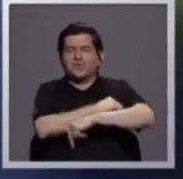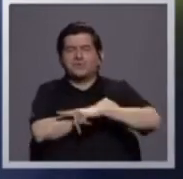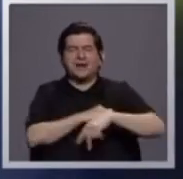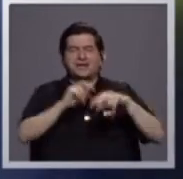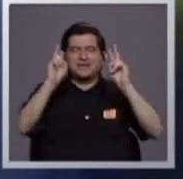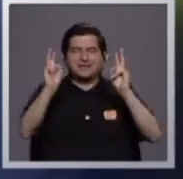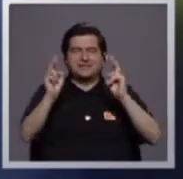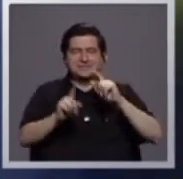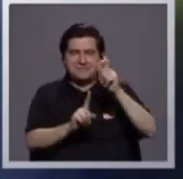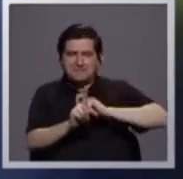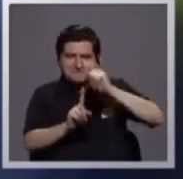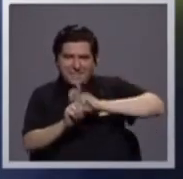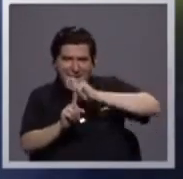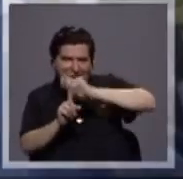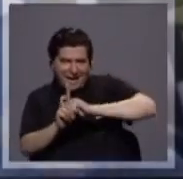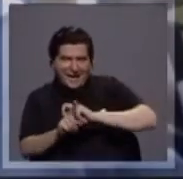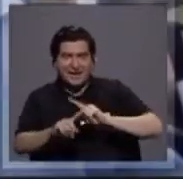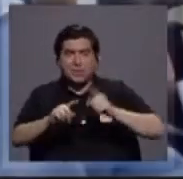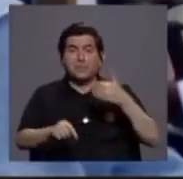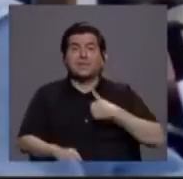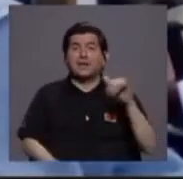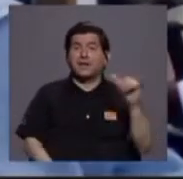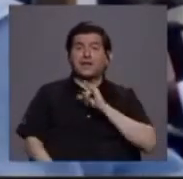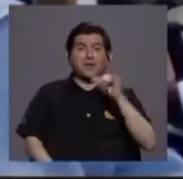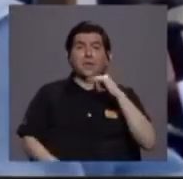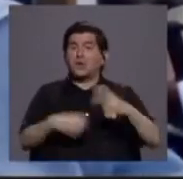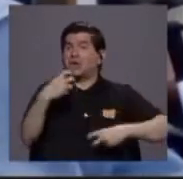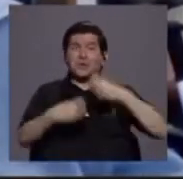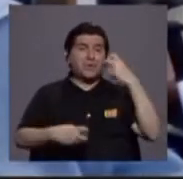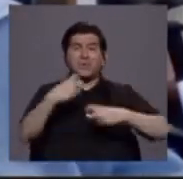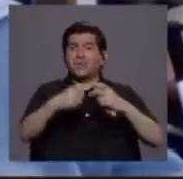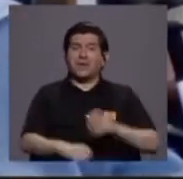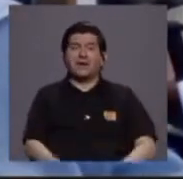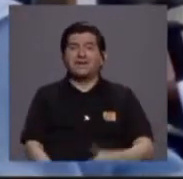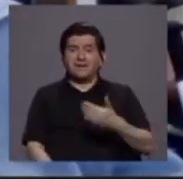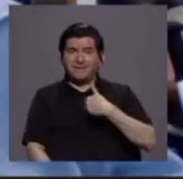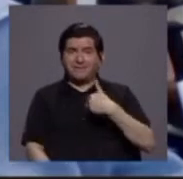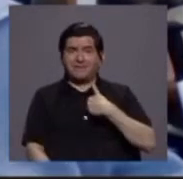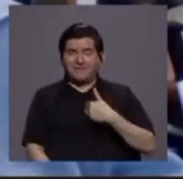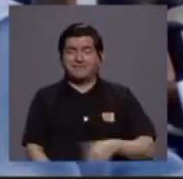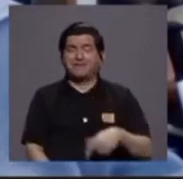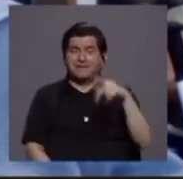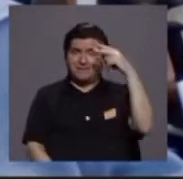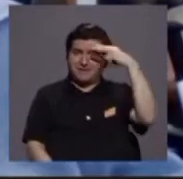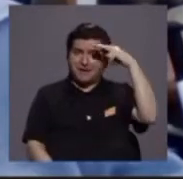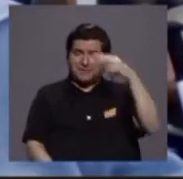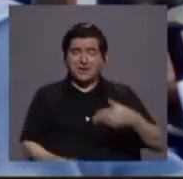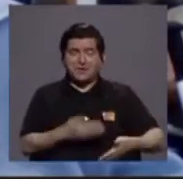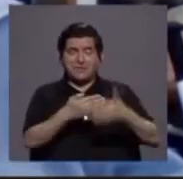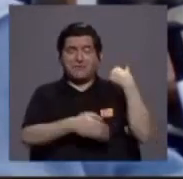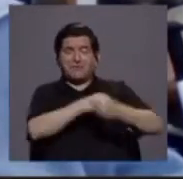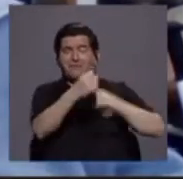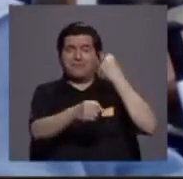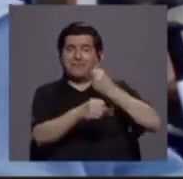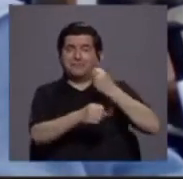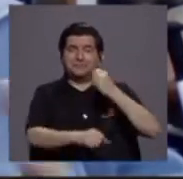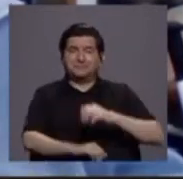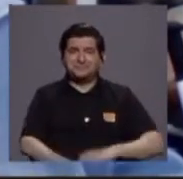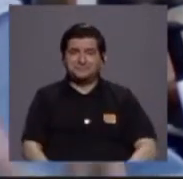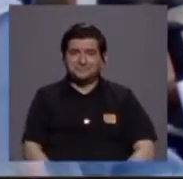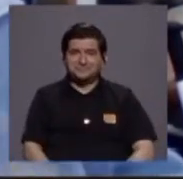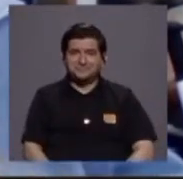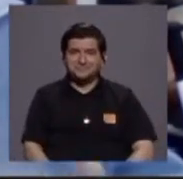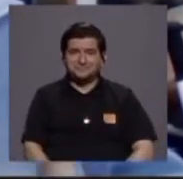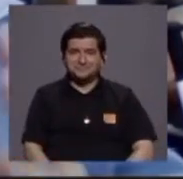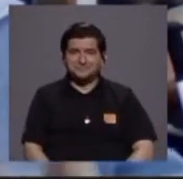nuestros, pues tenían las mismas problemáticas que existían en México hace unos cuantos años. Entonces,